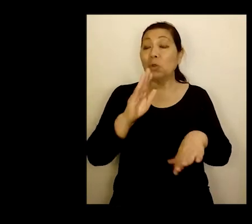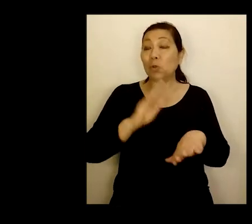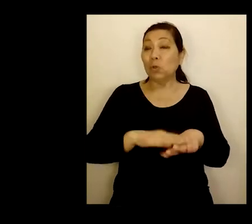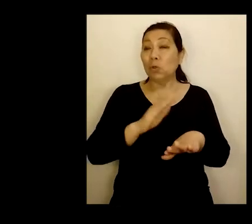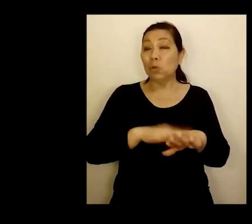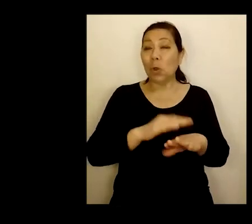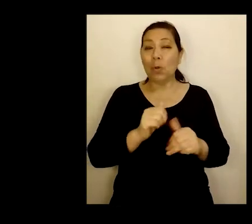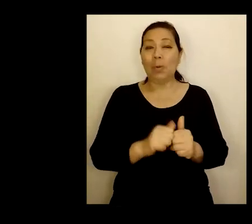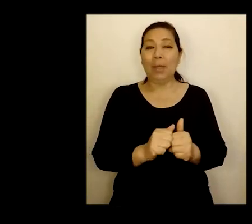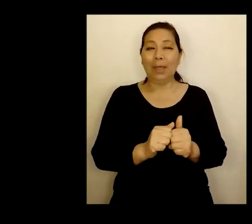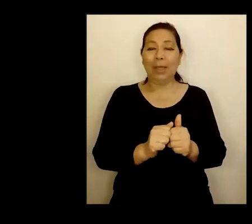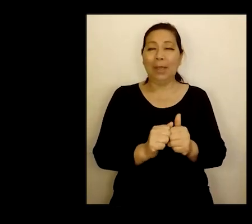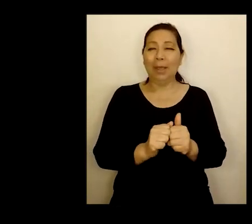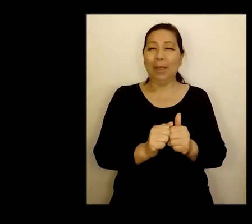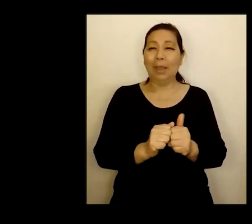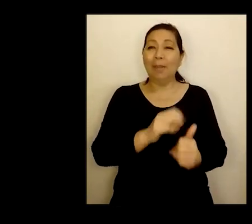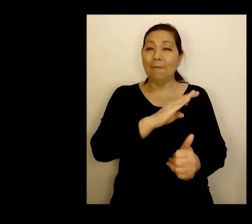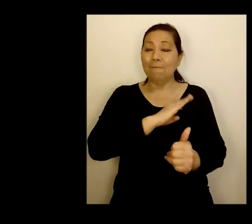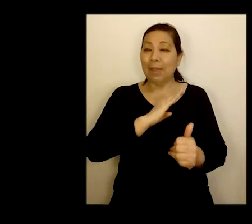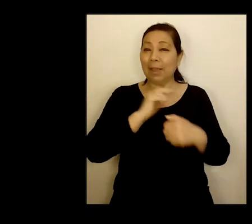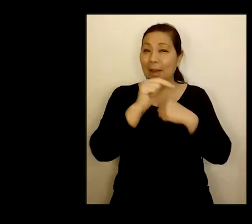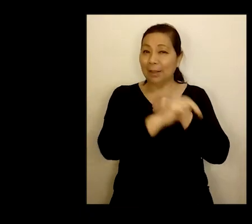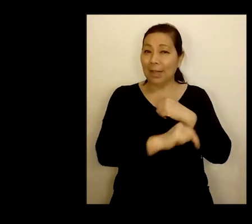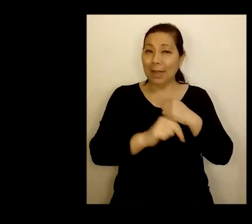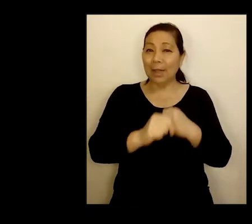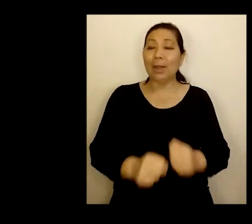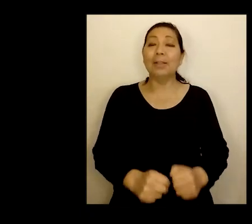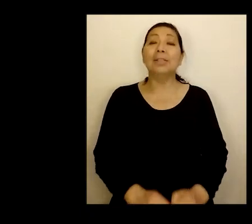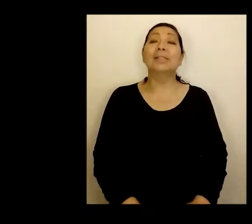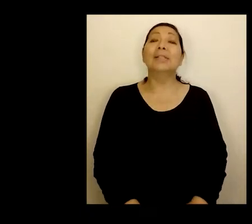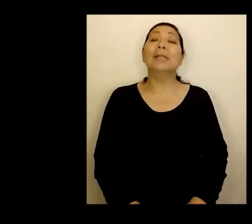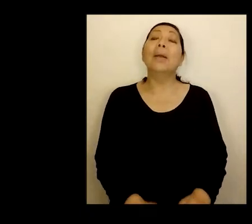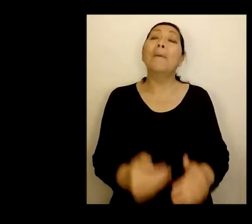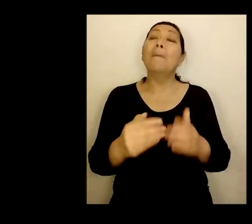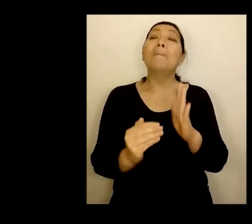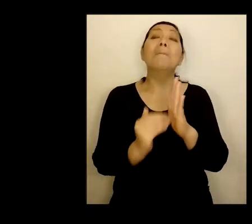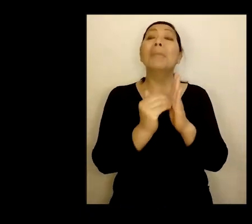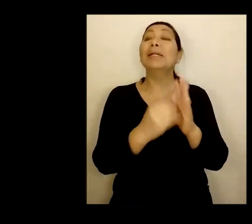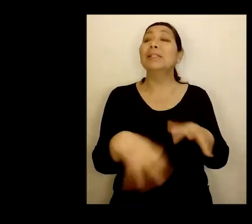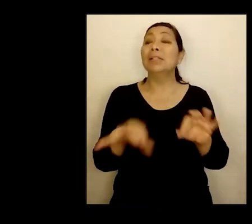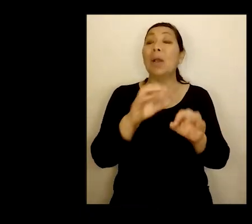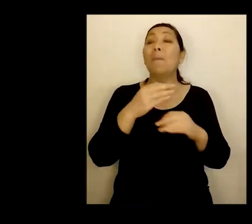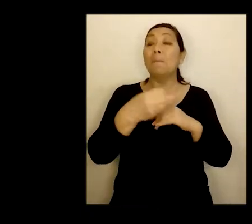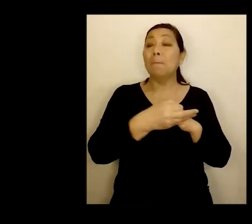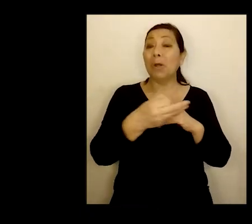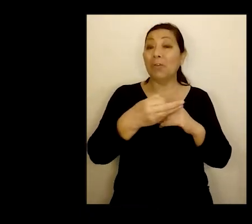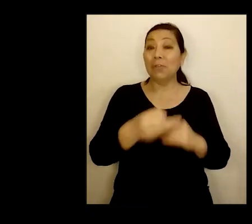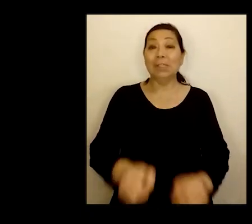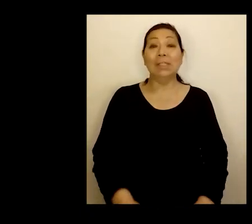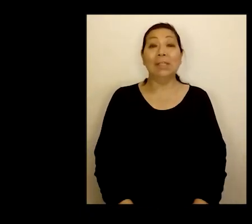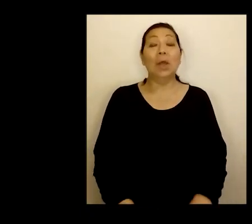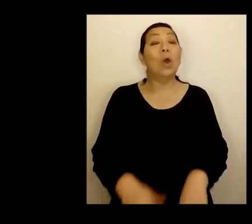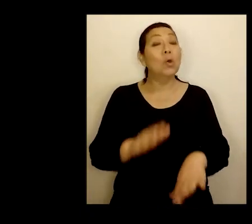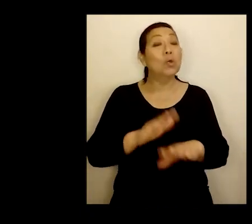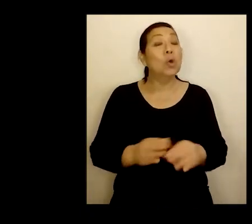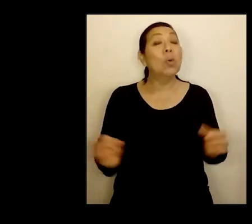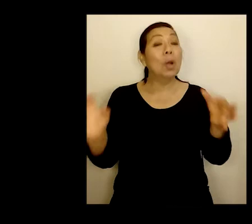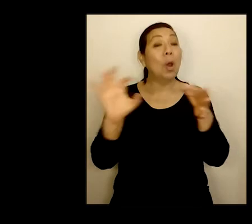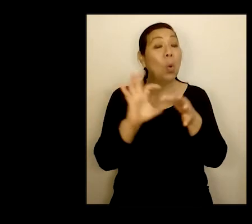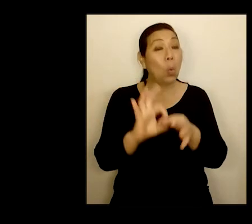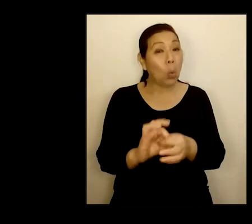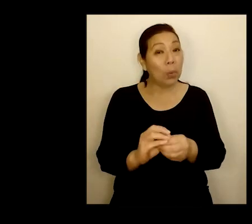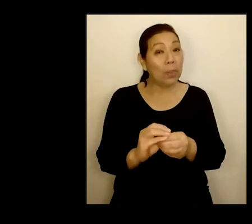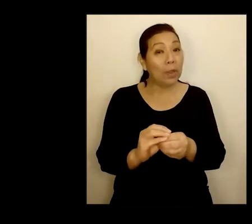sobre el fiscal de la nación? Y finalmente, ¿prevalece el fiscal provincial sobre la Junta de